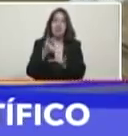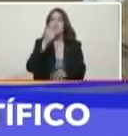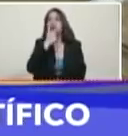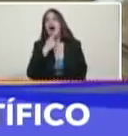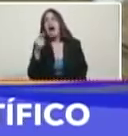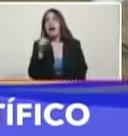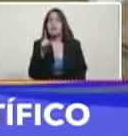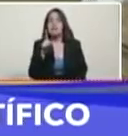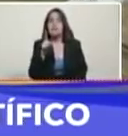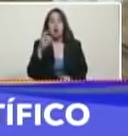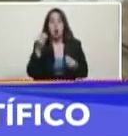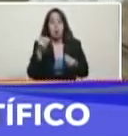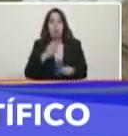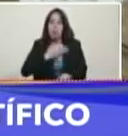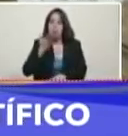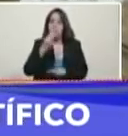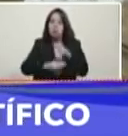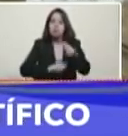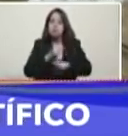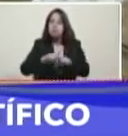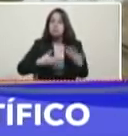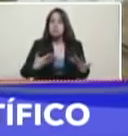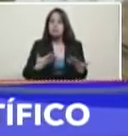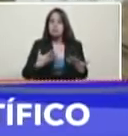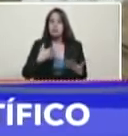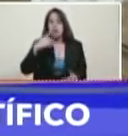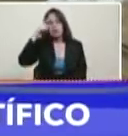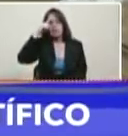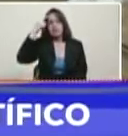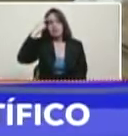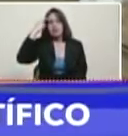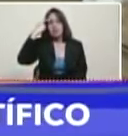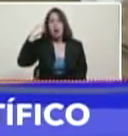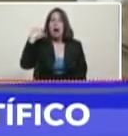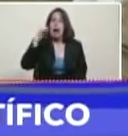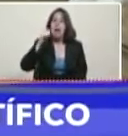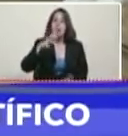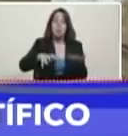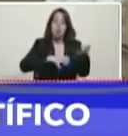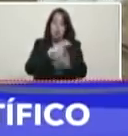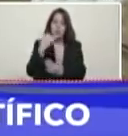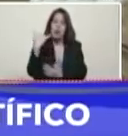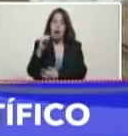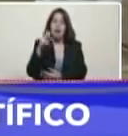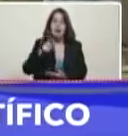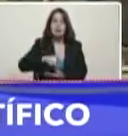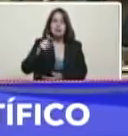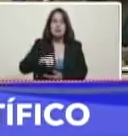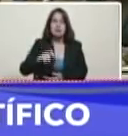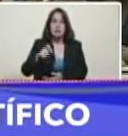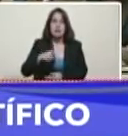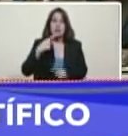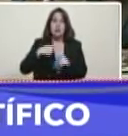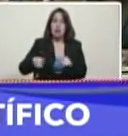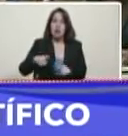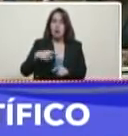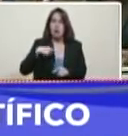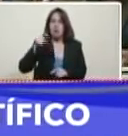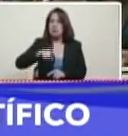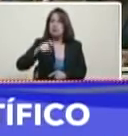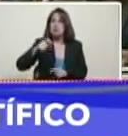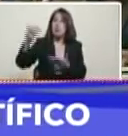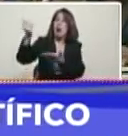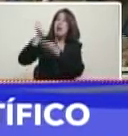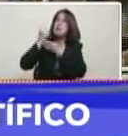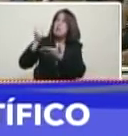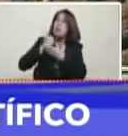una posibilidad. Reconocemos que tenemos problemas, reconocemos que tenemos necesidades, pero no necesitamos ayuda humanitaria porque